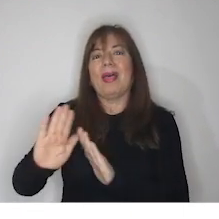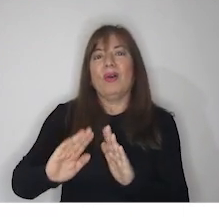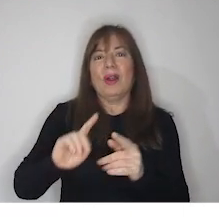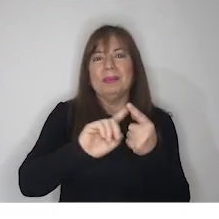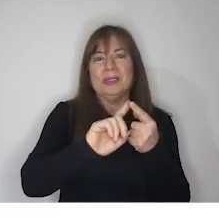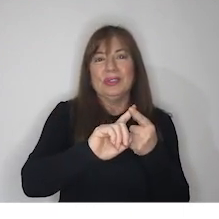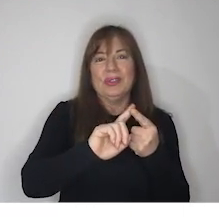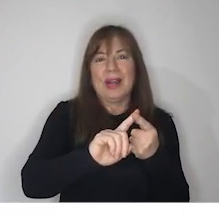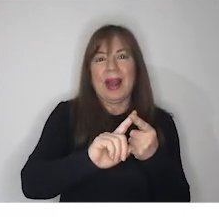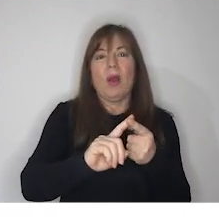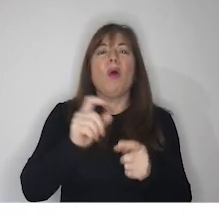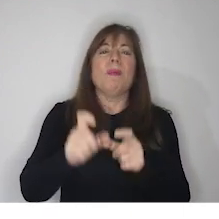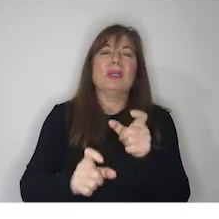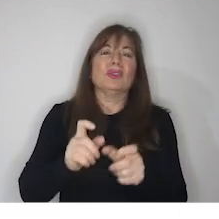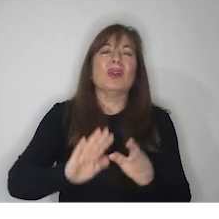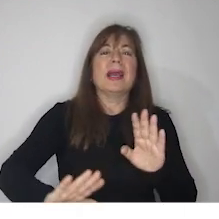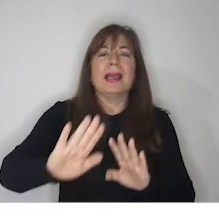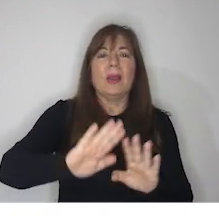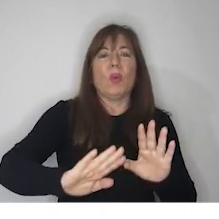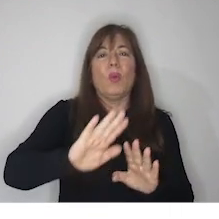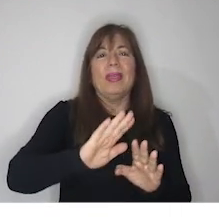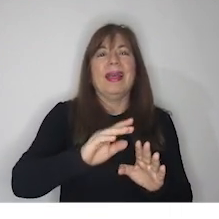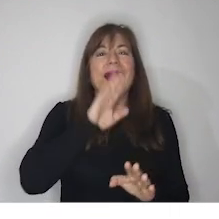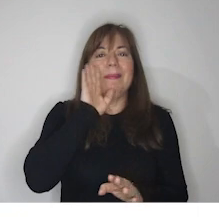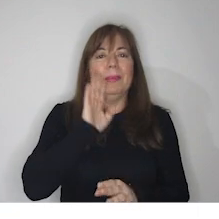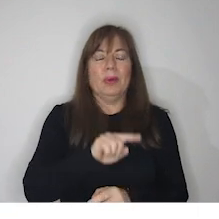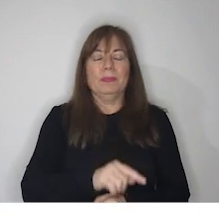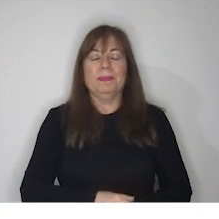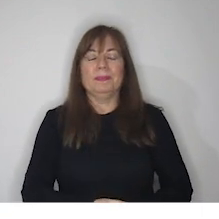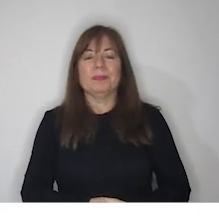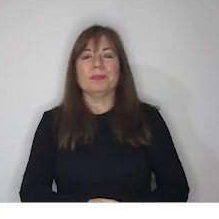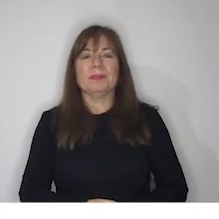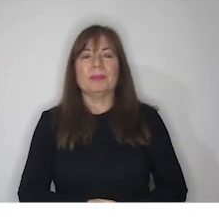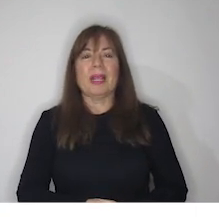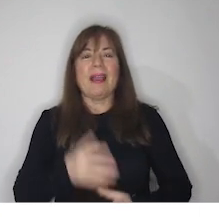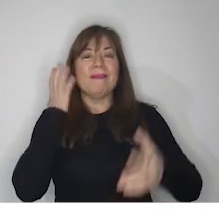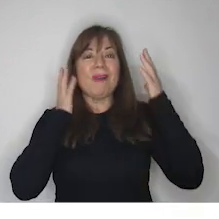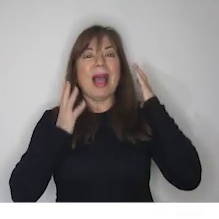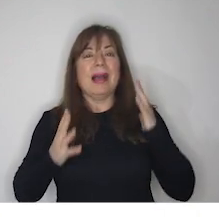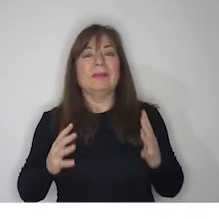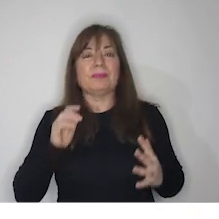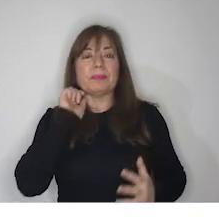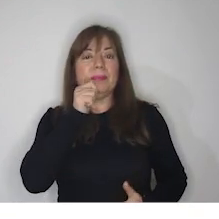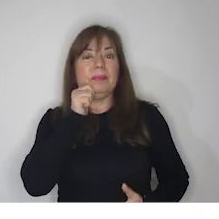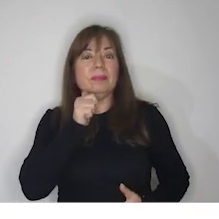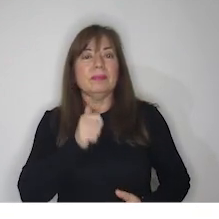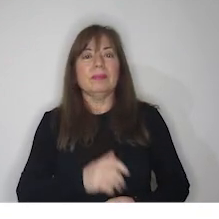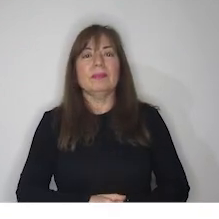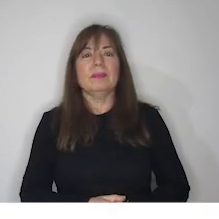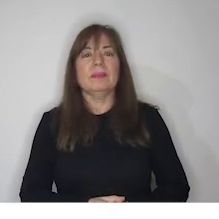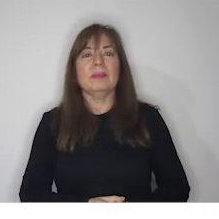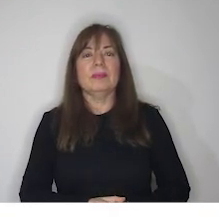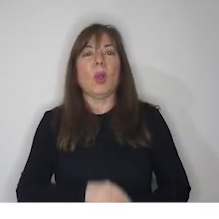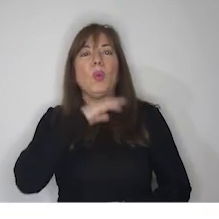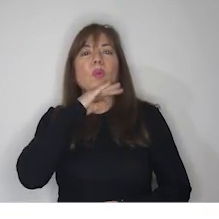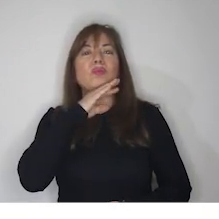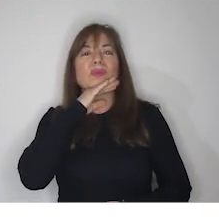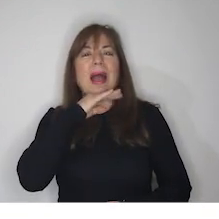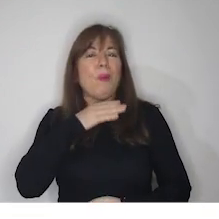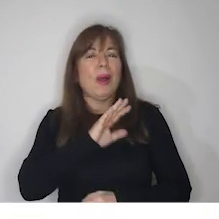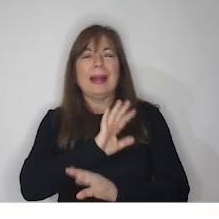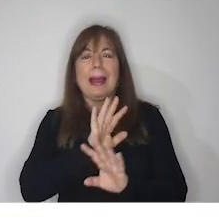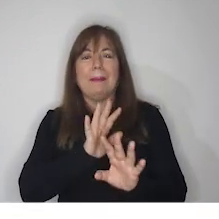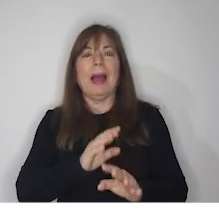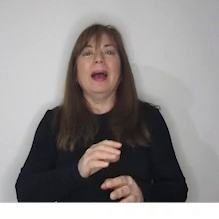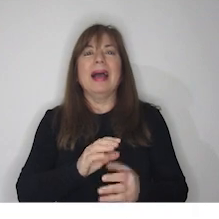tus necesidades de apoyo en materia de higiene. Bañarse diariamente. Usar solo agua porque la utilización